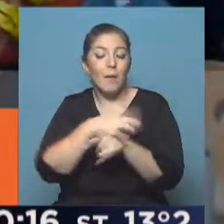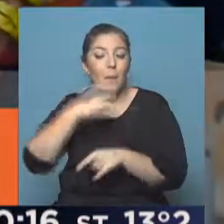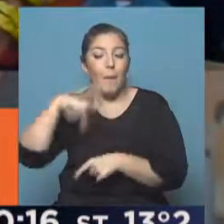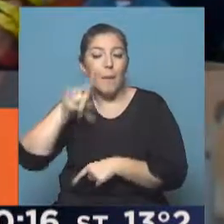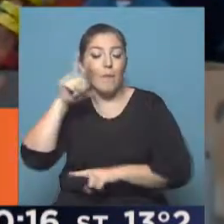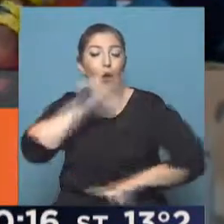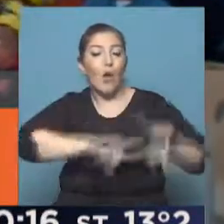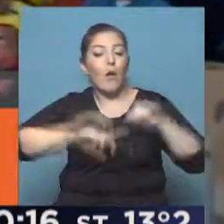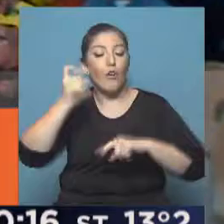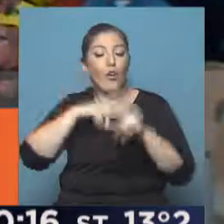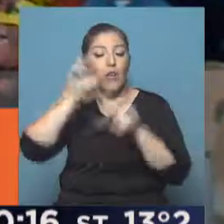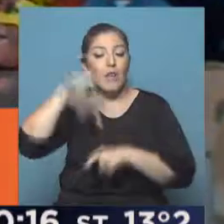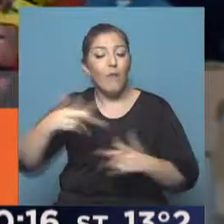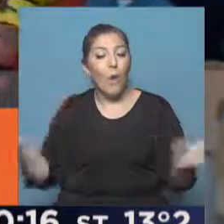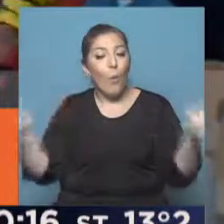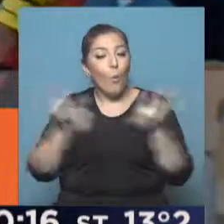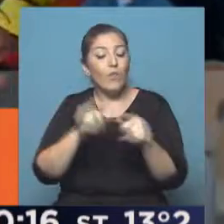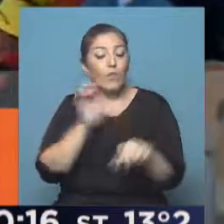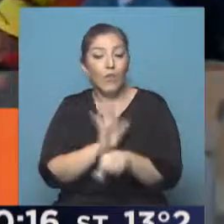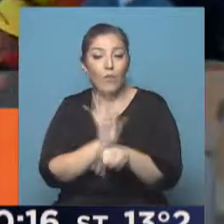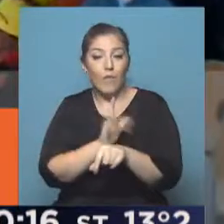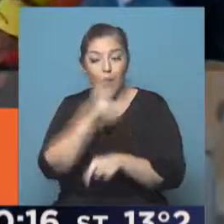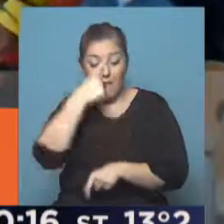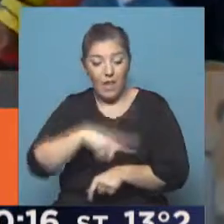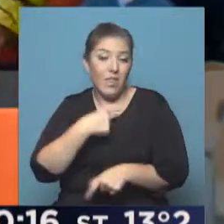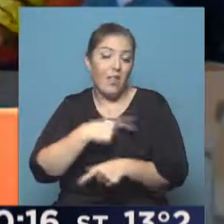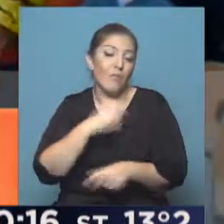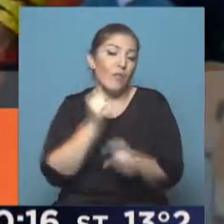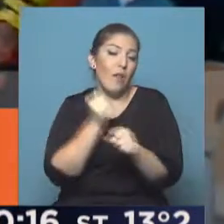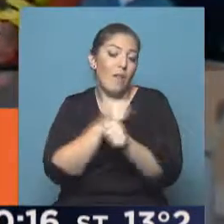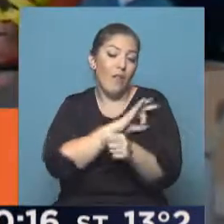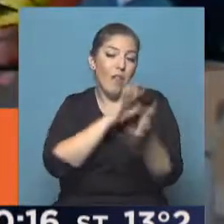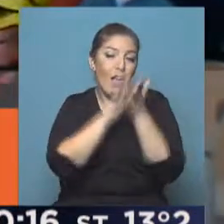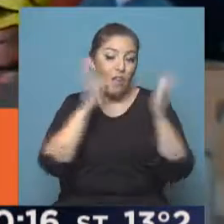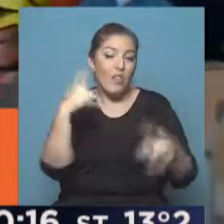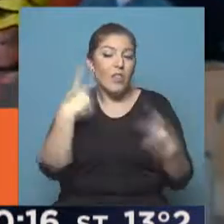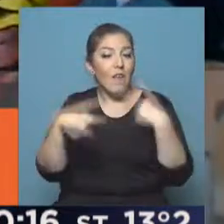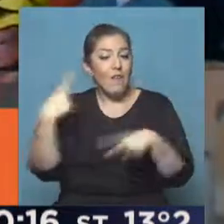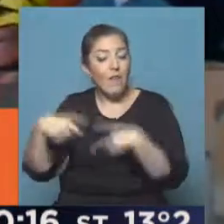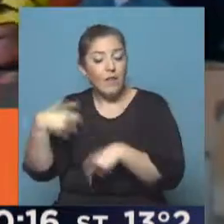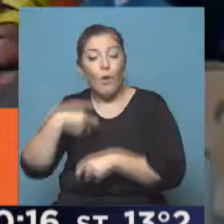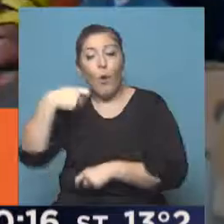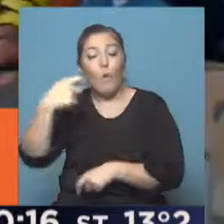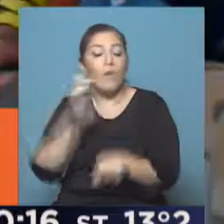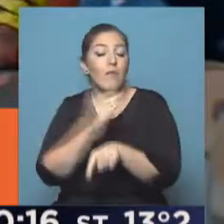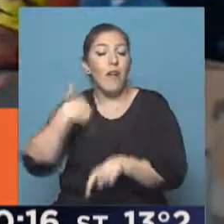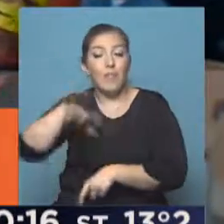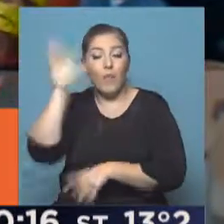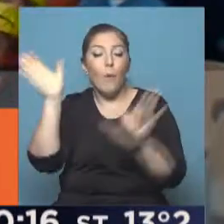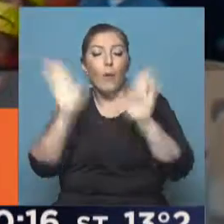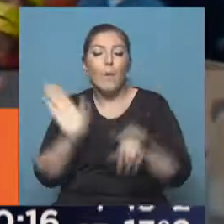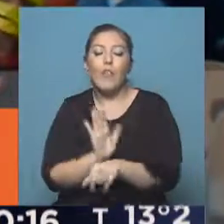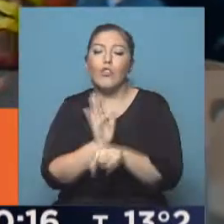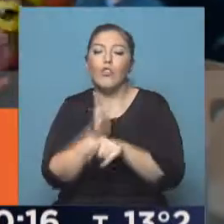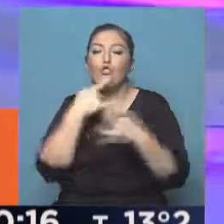encuentro. Es el final de una jornada que duró todo el año, por la cual diferentes centros de jubilados de todo el país fueron preparando sus números,